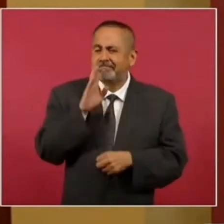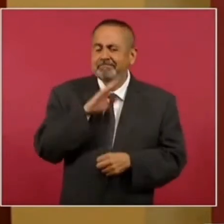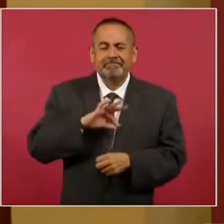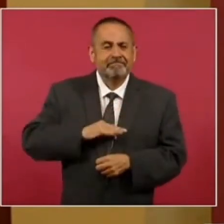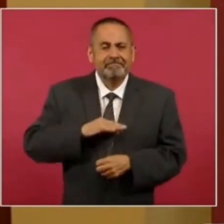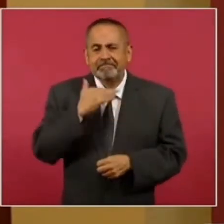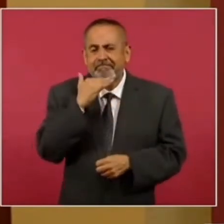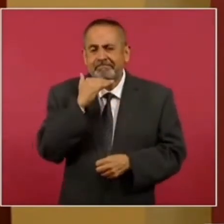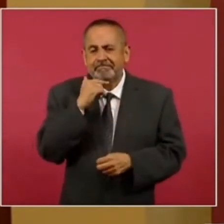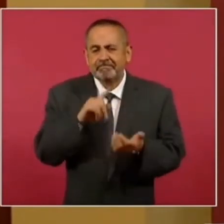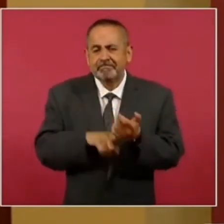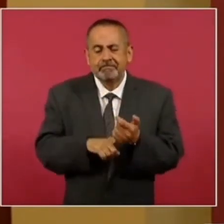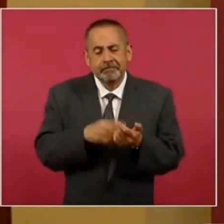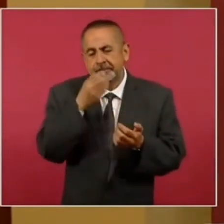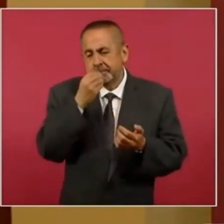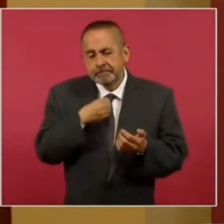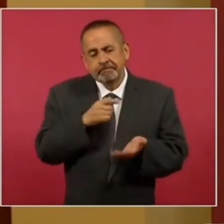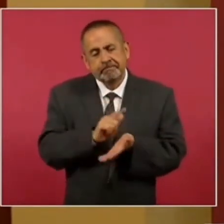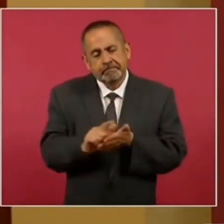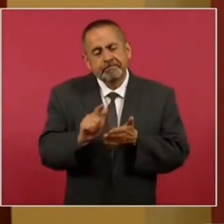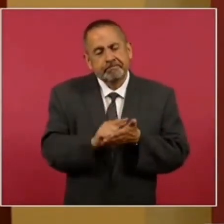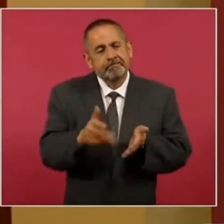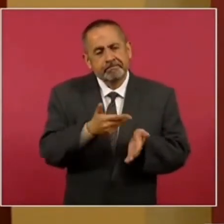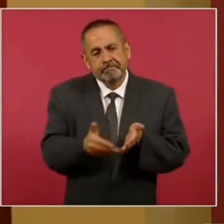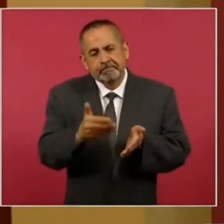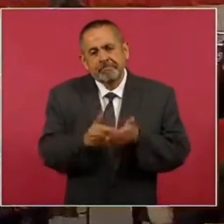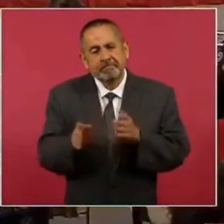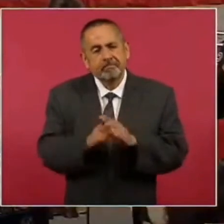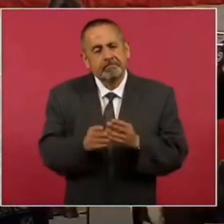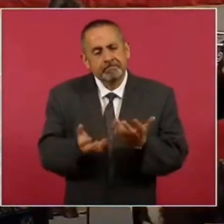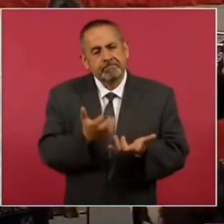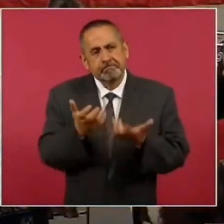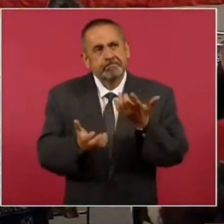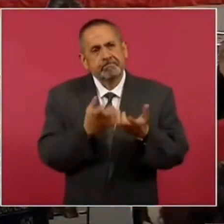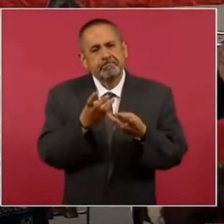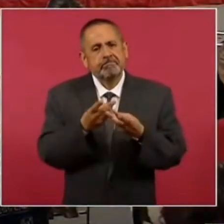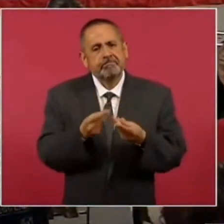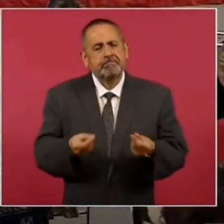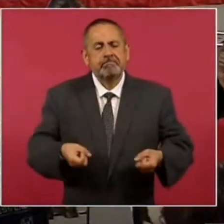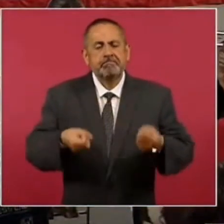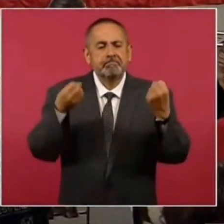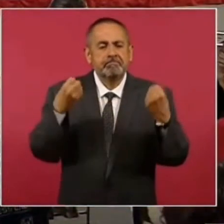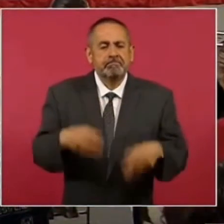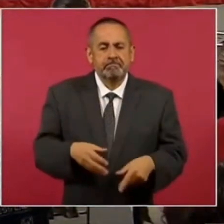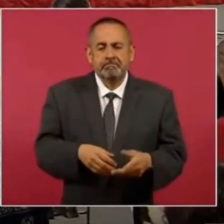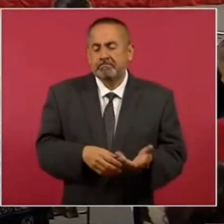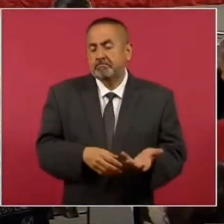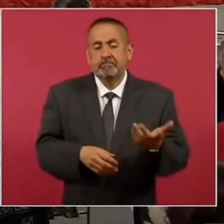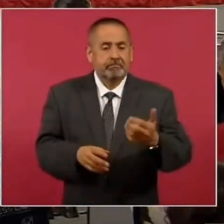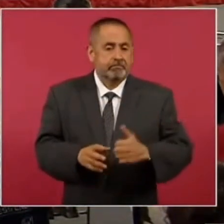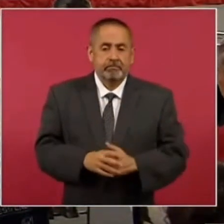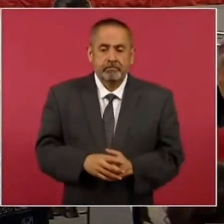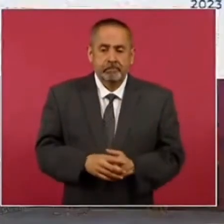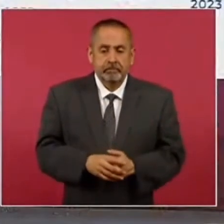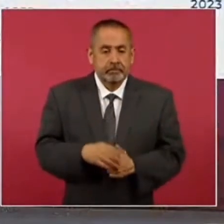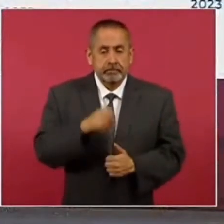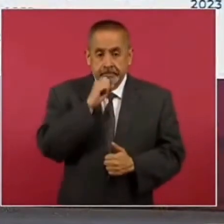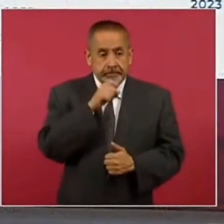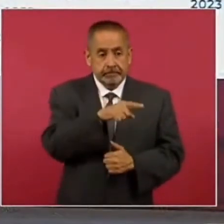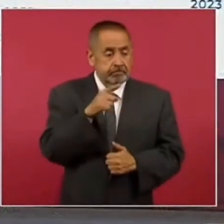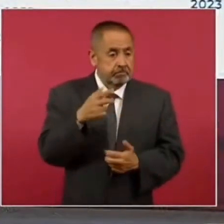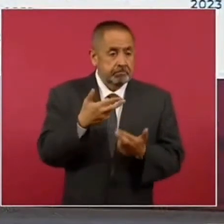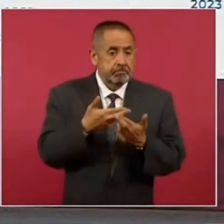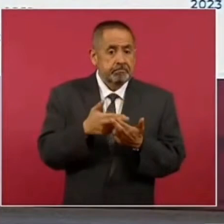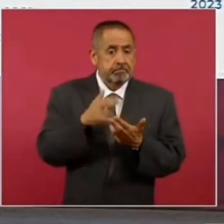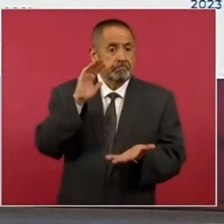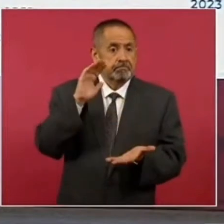en grandes cantidades. Todo un desperdicio, pero además se empezó a caer la producción